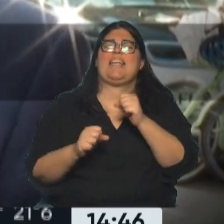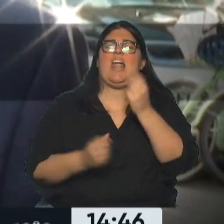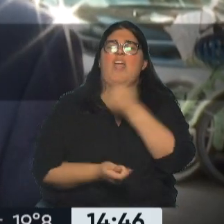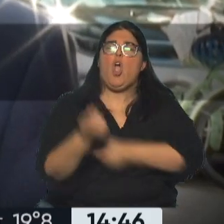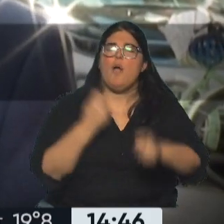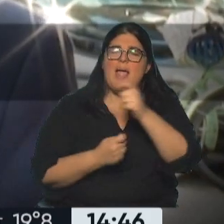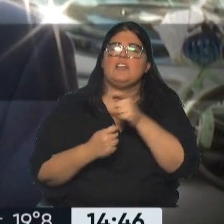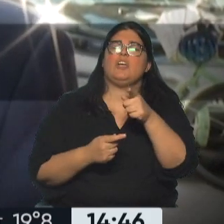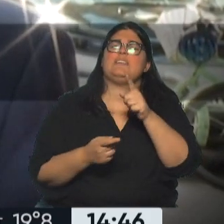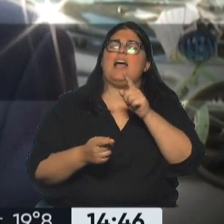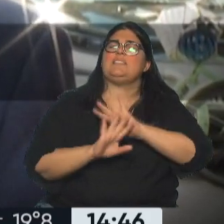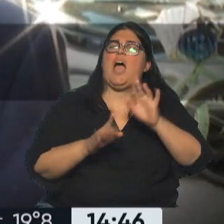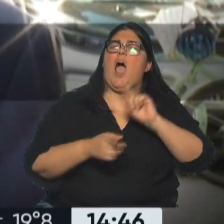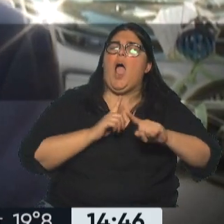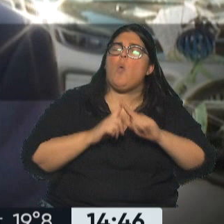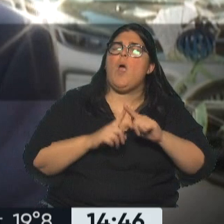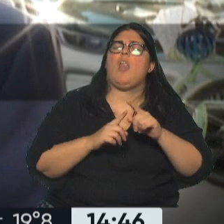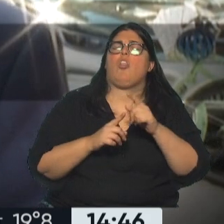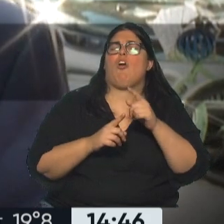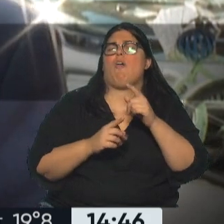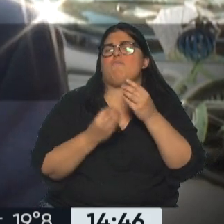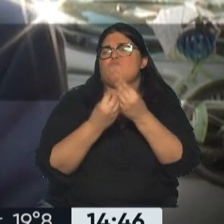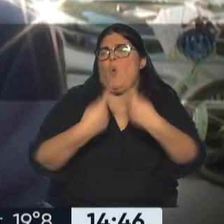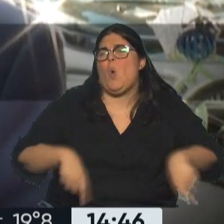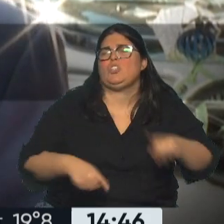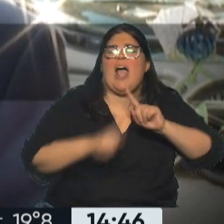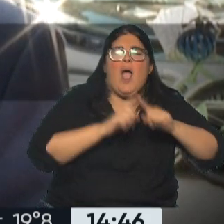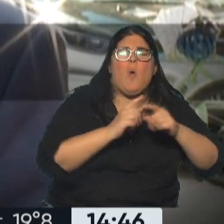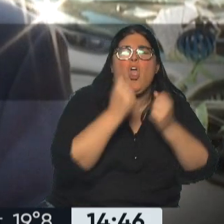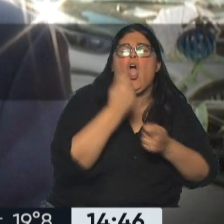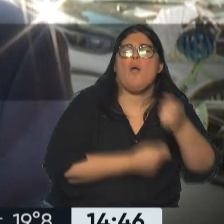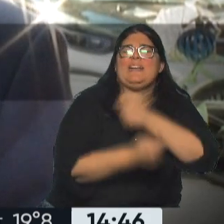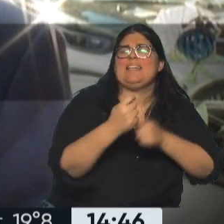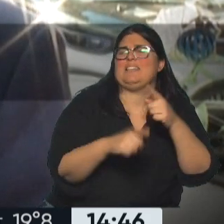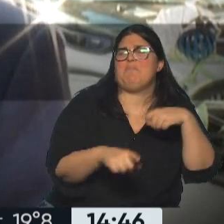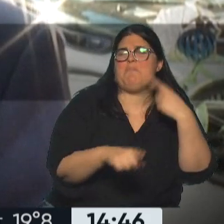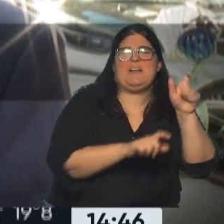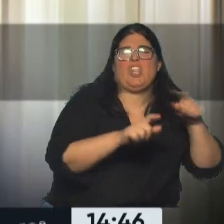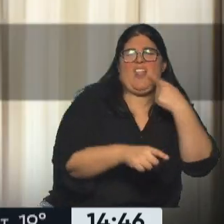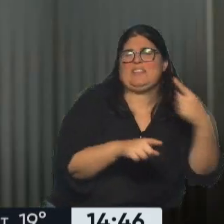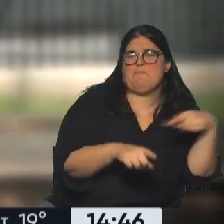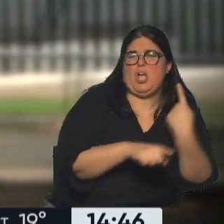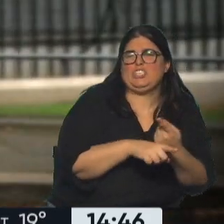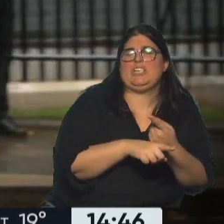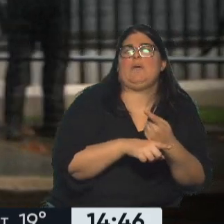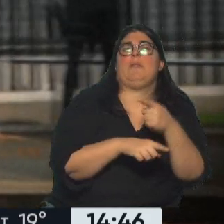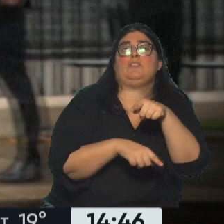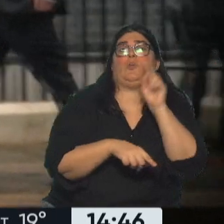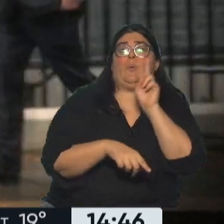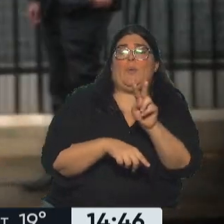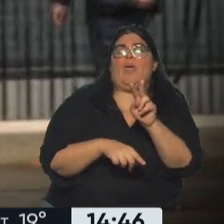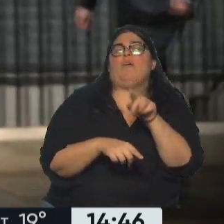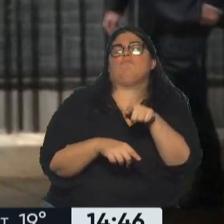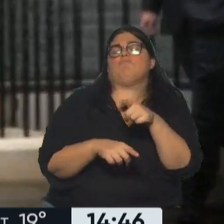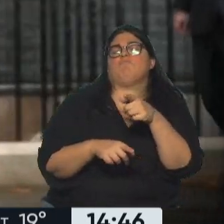delivered dozens of trade deals that everybody said was going to be near impossible. That went down extremely well with the Conservative grassroots.